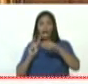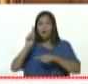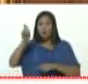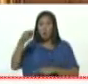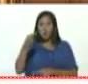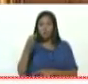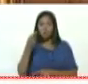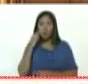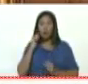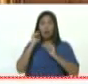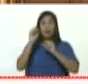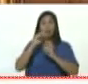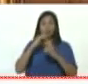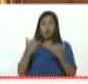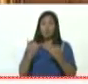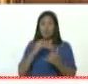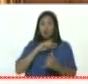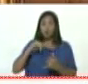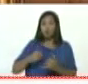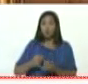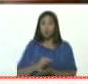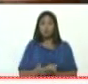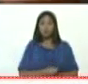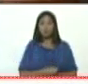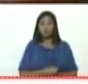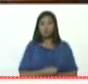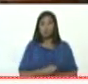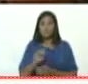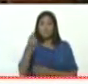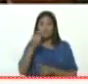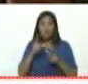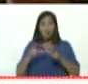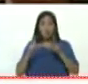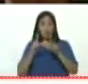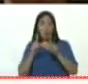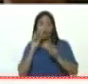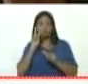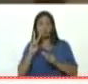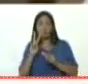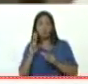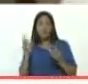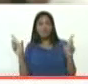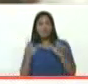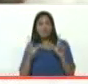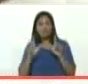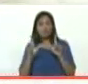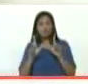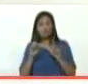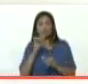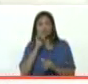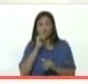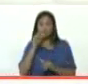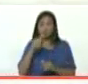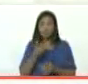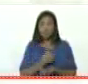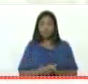Que nos está ganando ahorita. Globovisión tiene el primer lugar en rating en televisoras y noticieros.